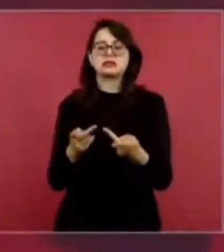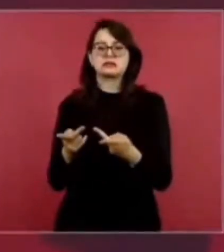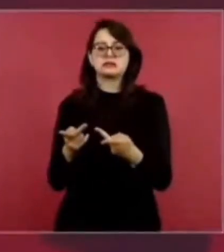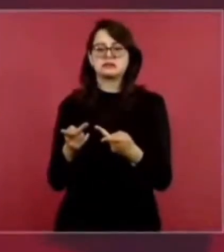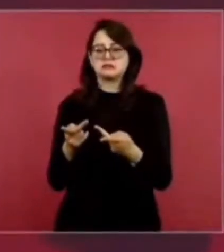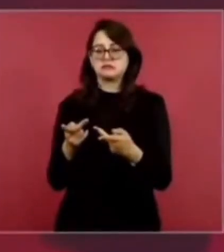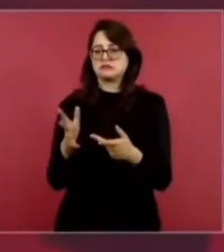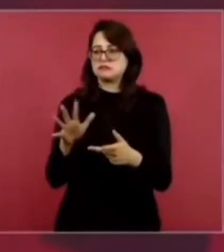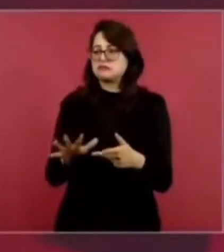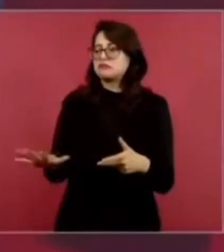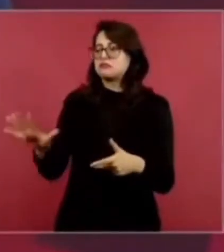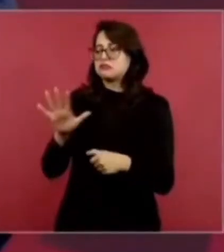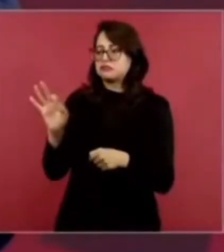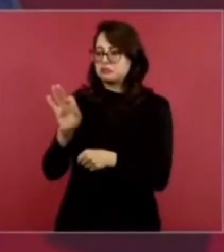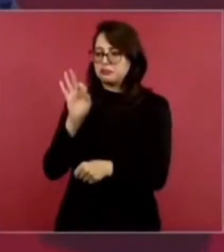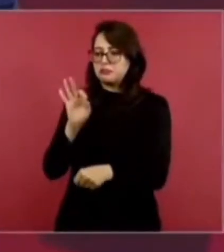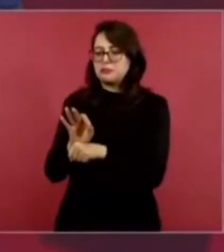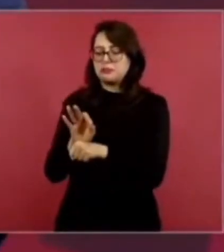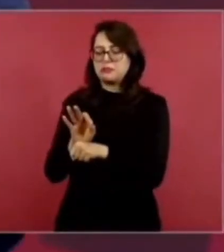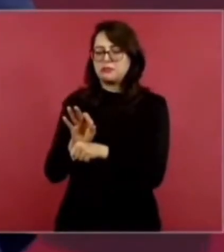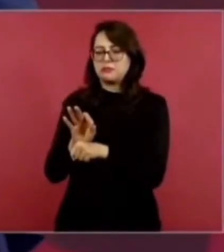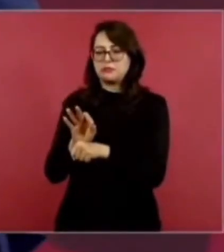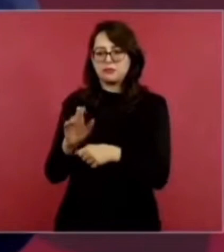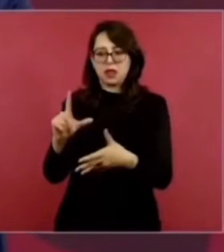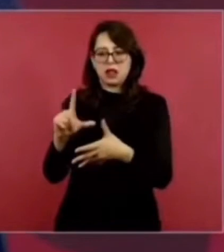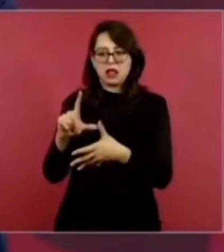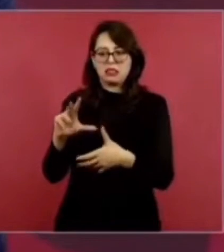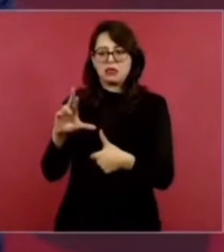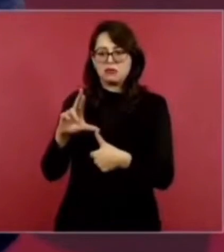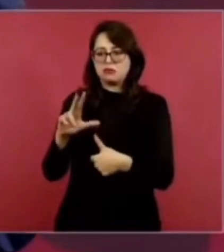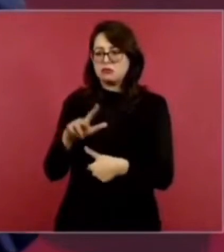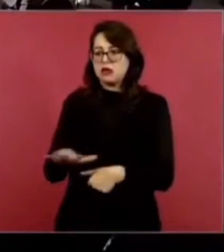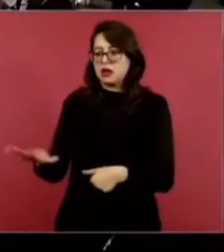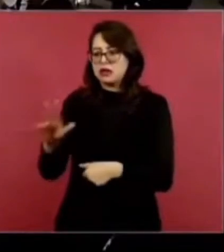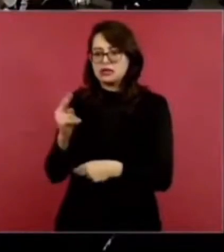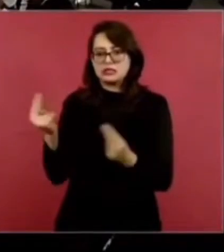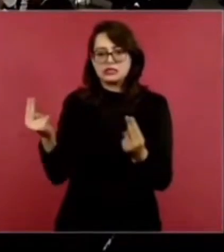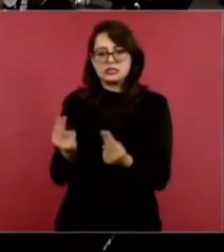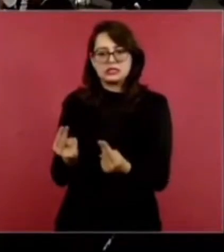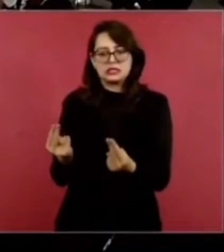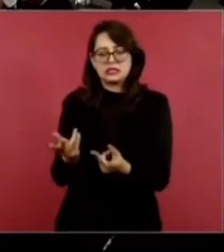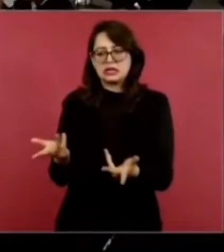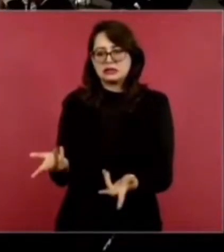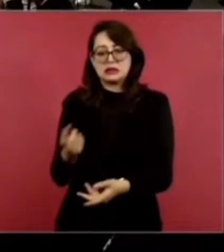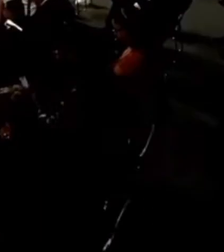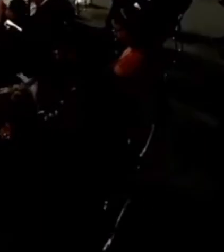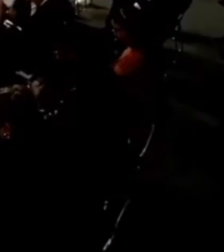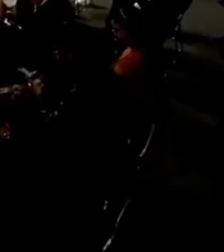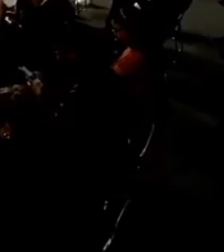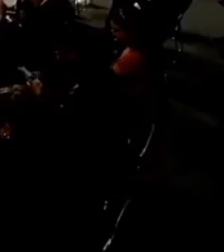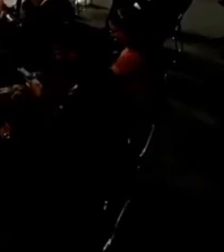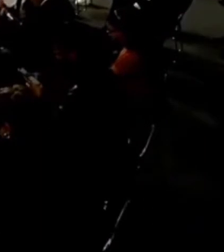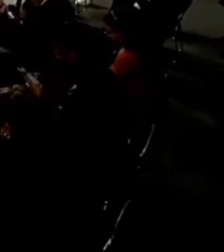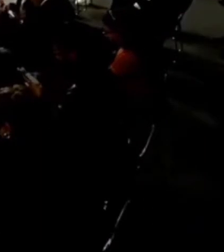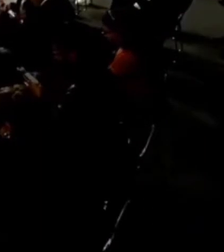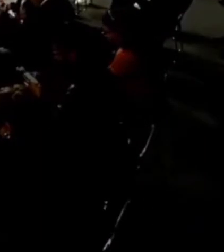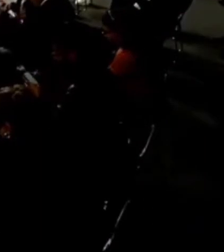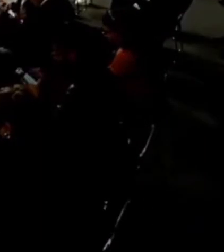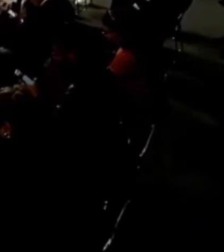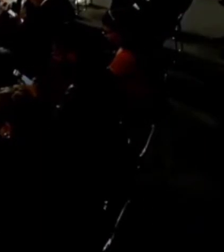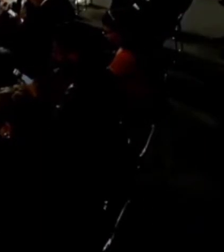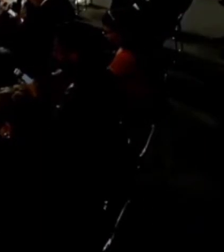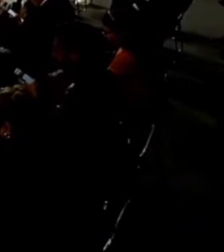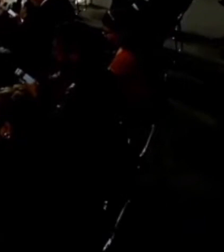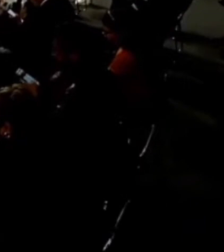para el bienestar de los pueblos que por necesidad se ven